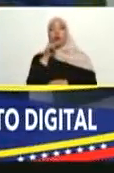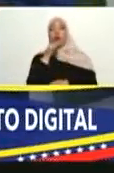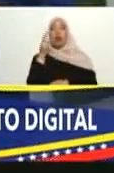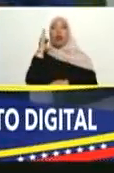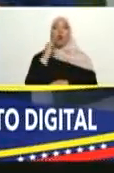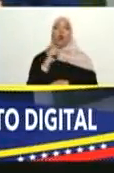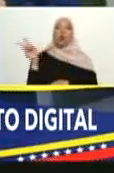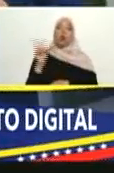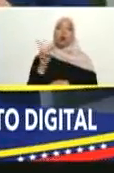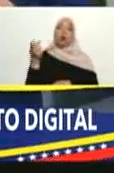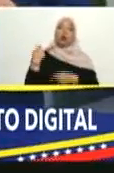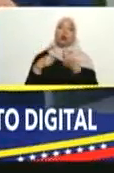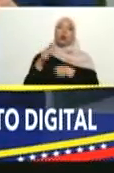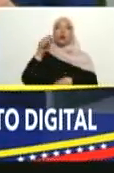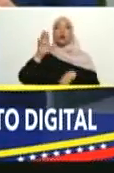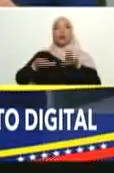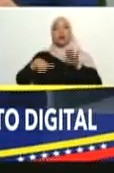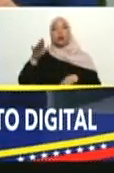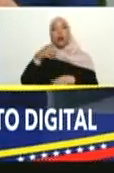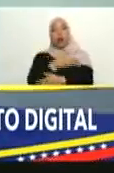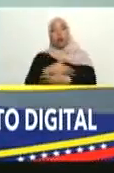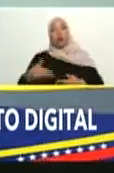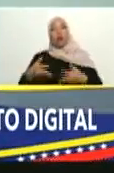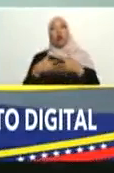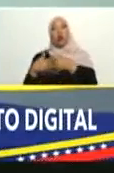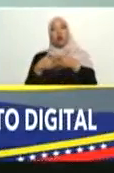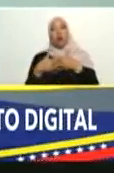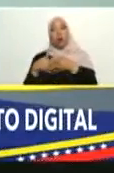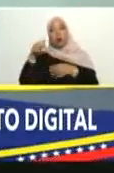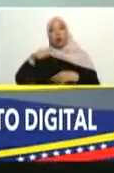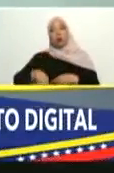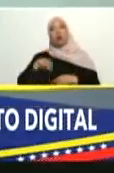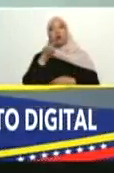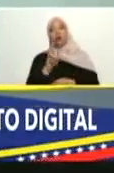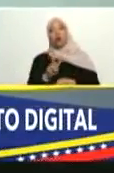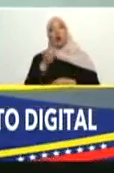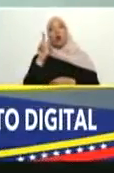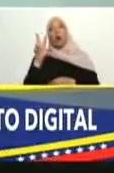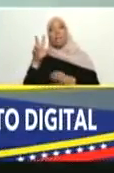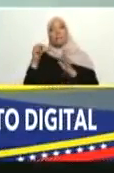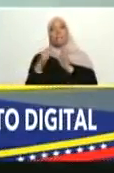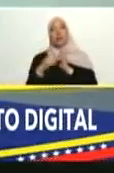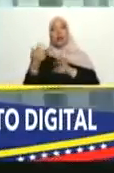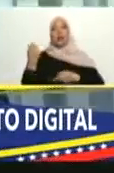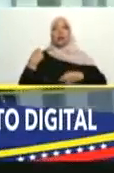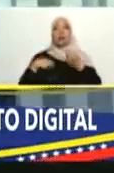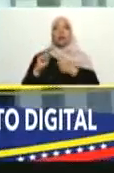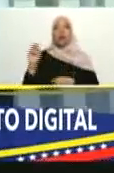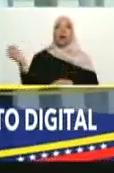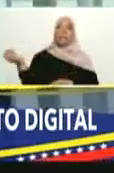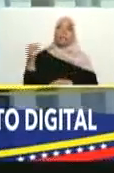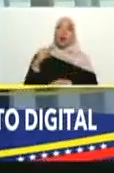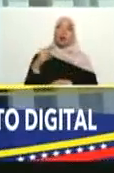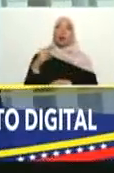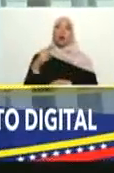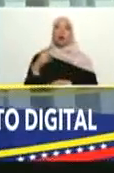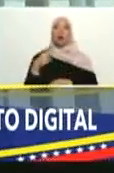bolívares, equivalente a 15 millones de dólares, y este 2023 seguiremos impulsando más a